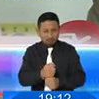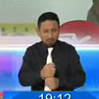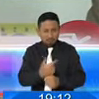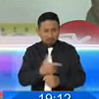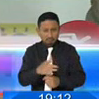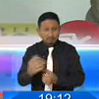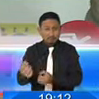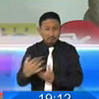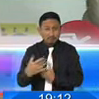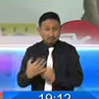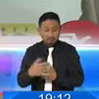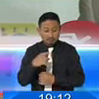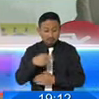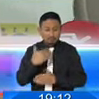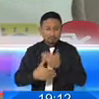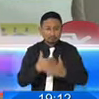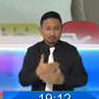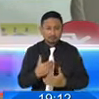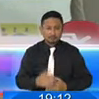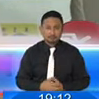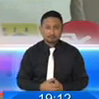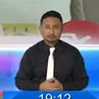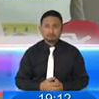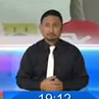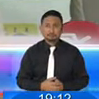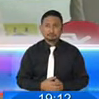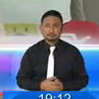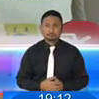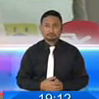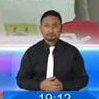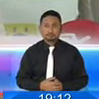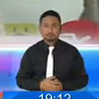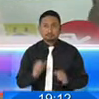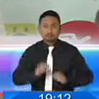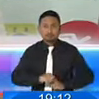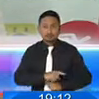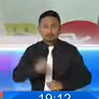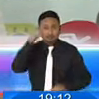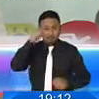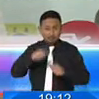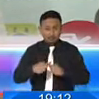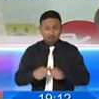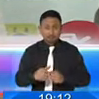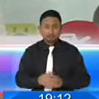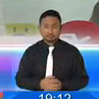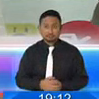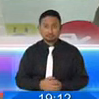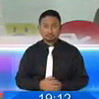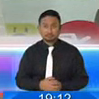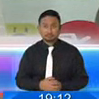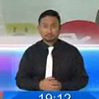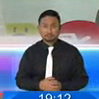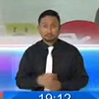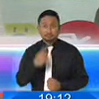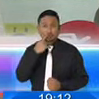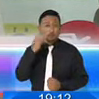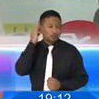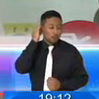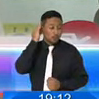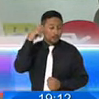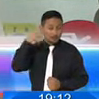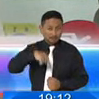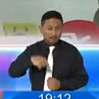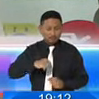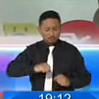transformaciones logradas en este proceso que recuperen en la memoria los hombres y mujeres que han dado su